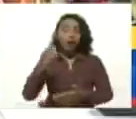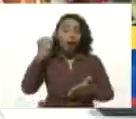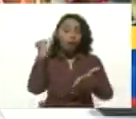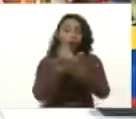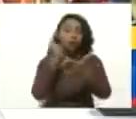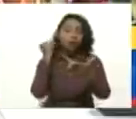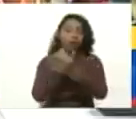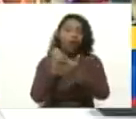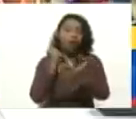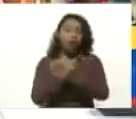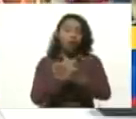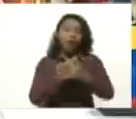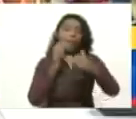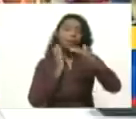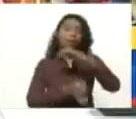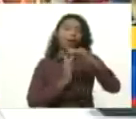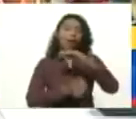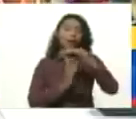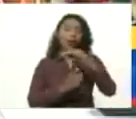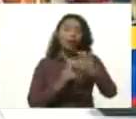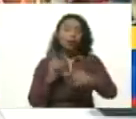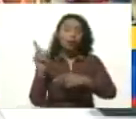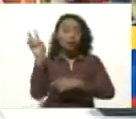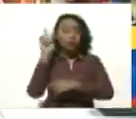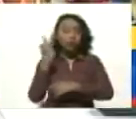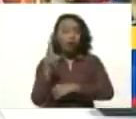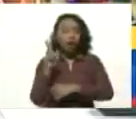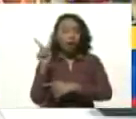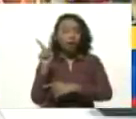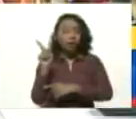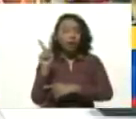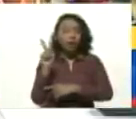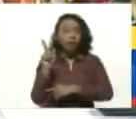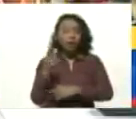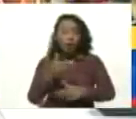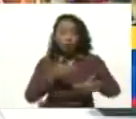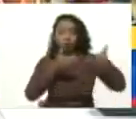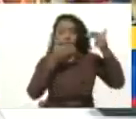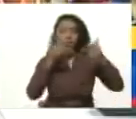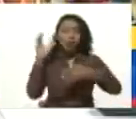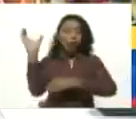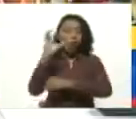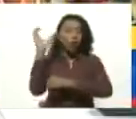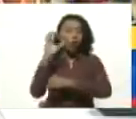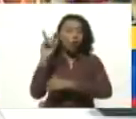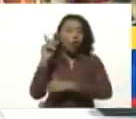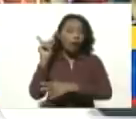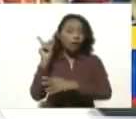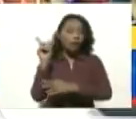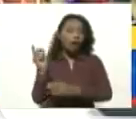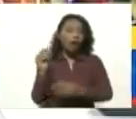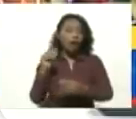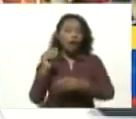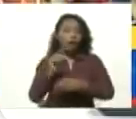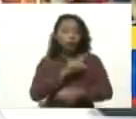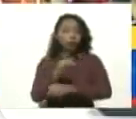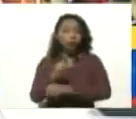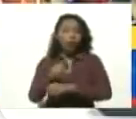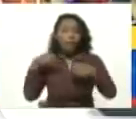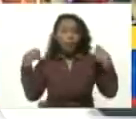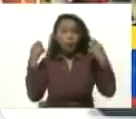de migrantes venezolanos por parte de la narcooligarquía colombiana, de la campaña